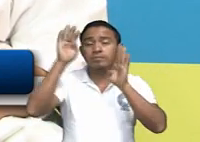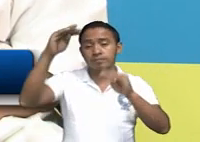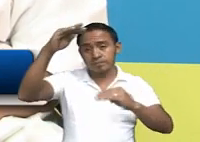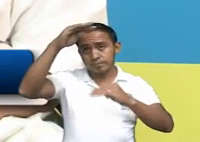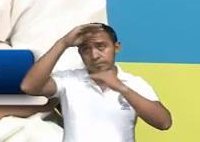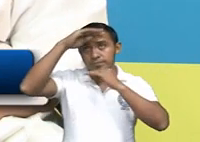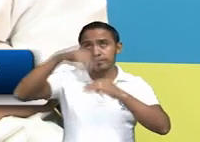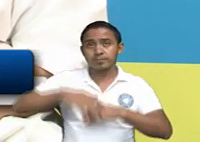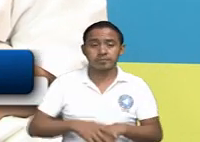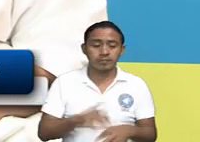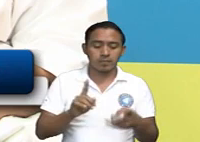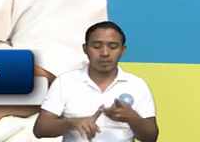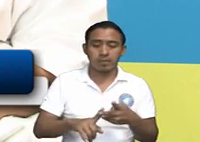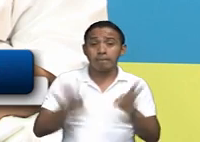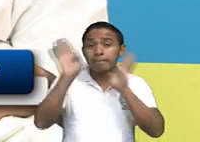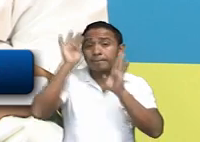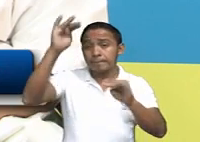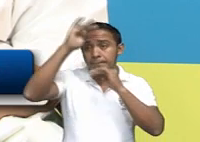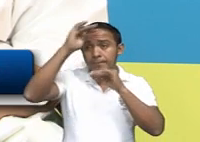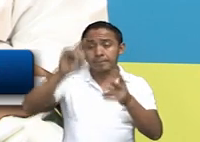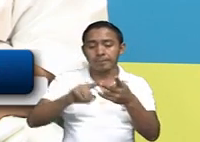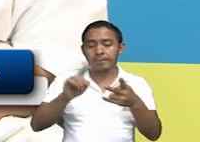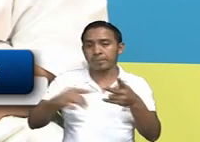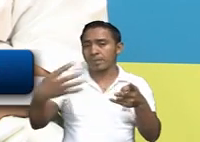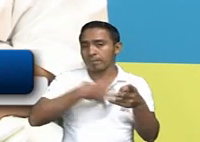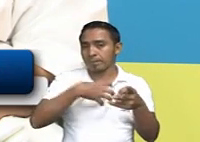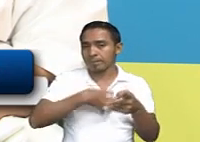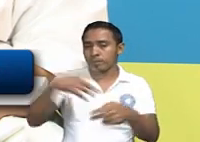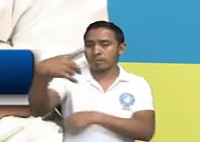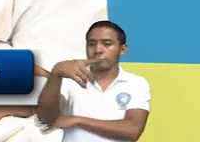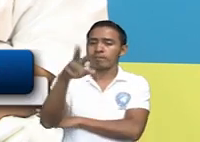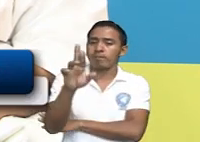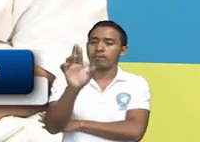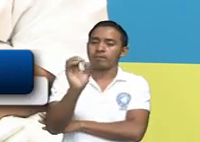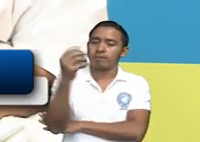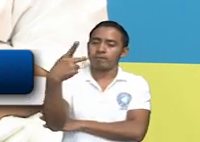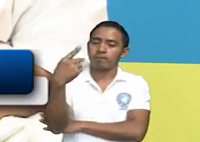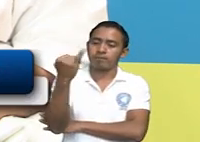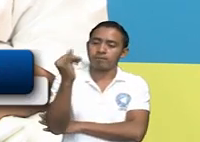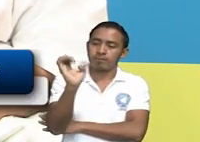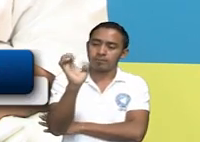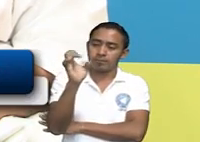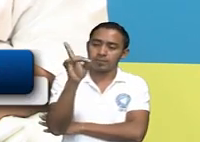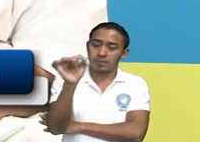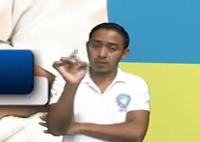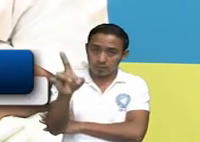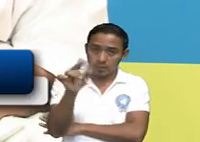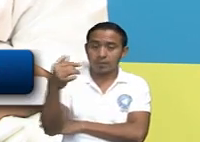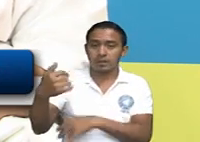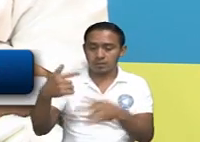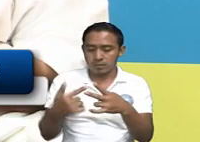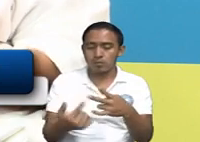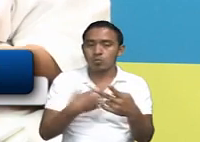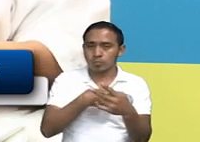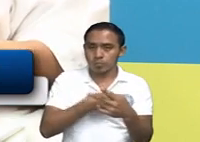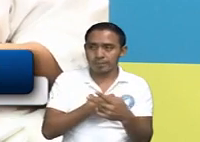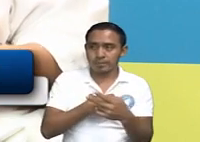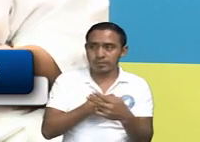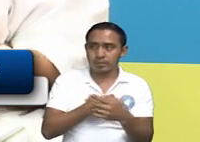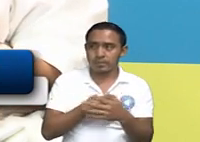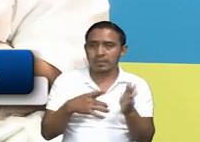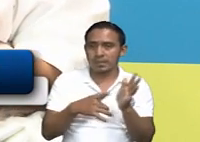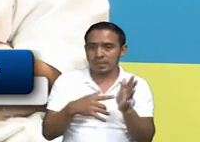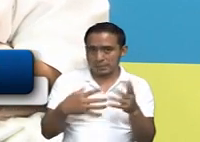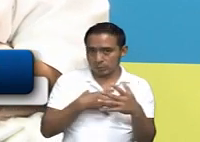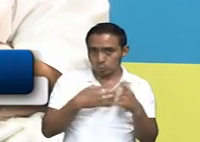lo que es la propiedad. Privacidad y propiedad. Porque las dos cosas son mías, pero mi propiedad, yo te puedo prestar